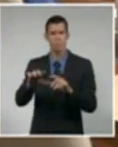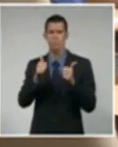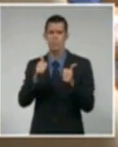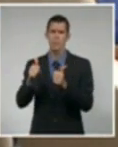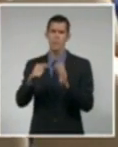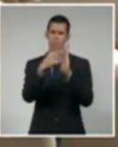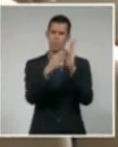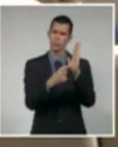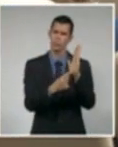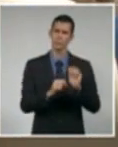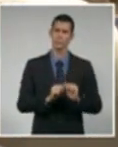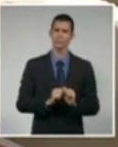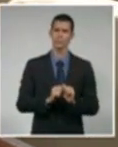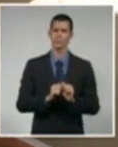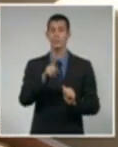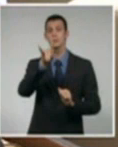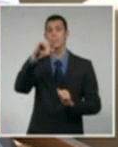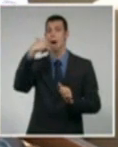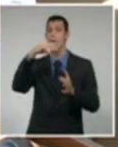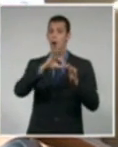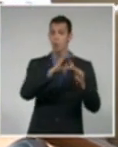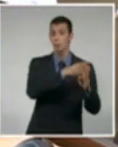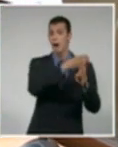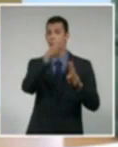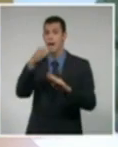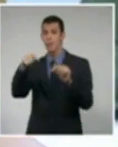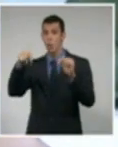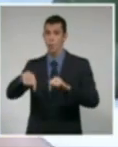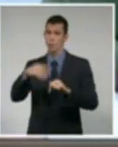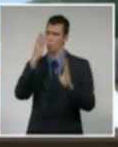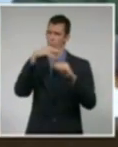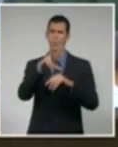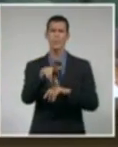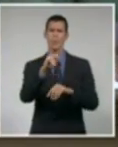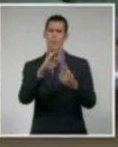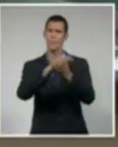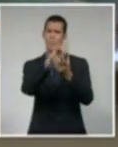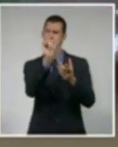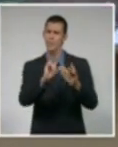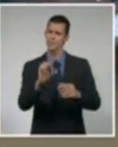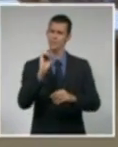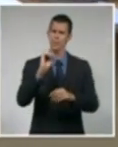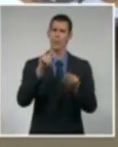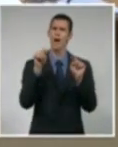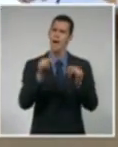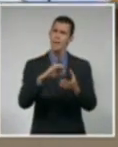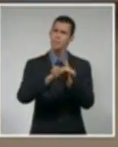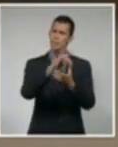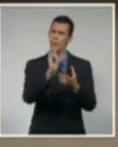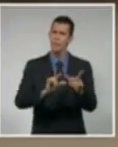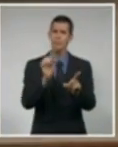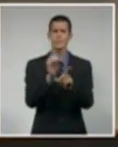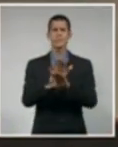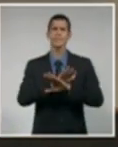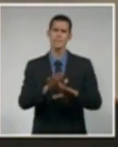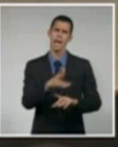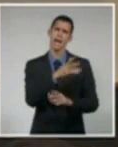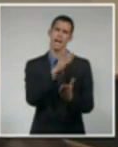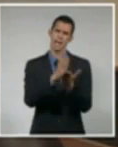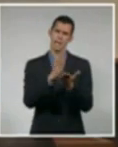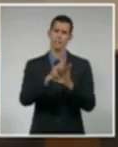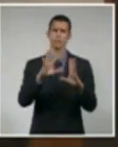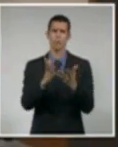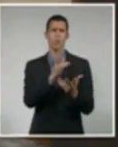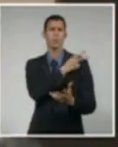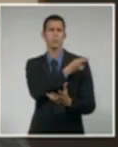pasado 19 de agosto y fue uno de los territorios donde hoy reiniciaron las clases. La provincia comenzó el curso escolar